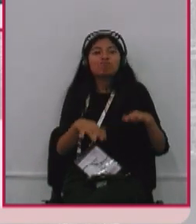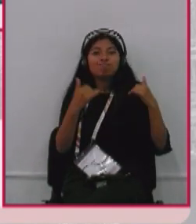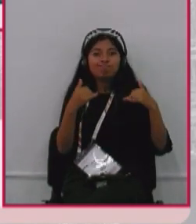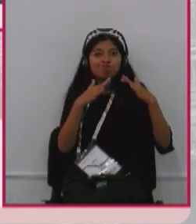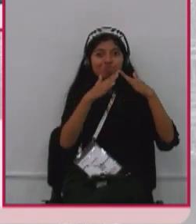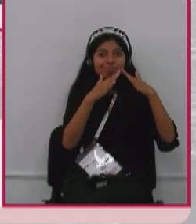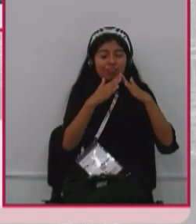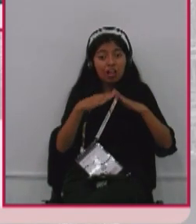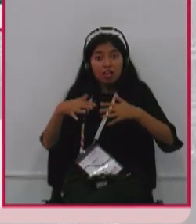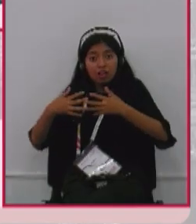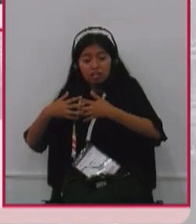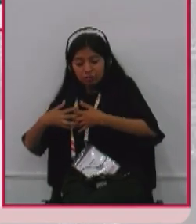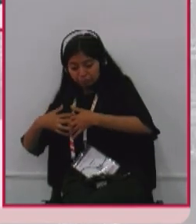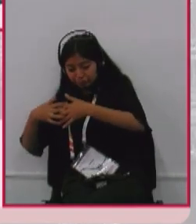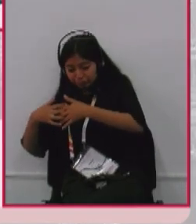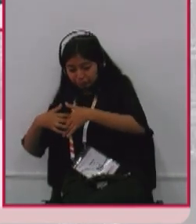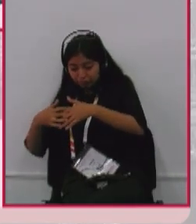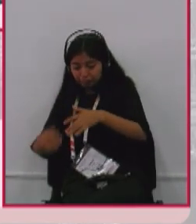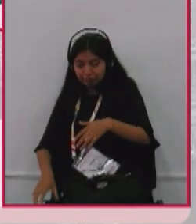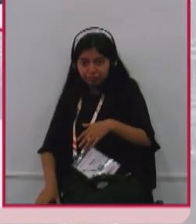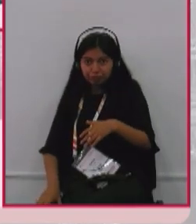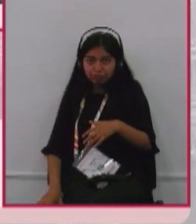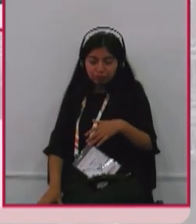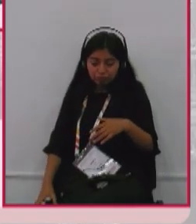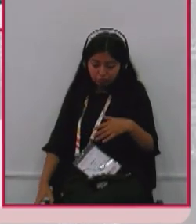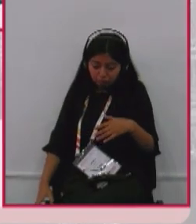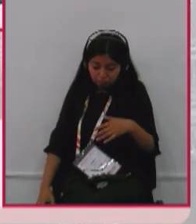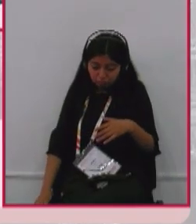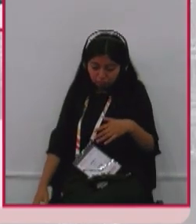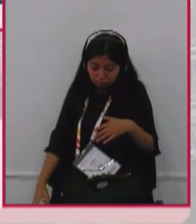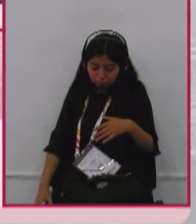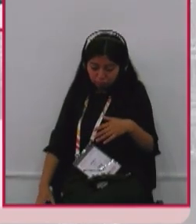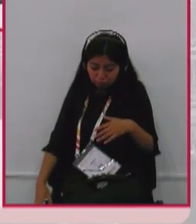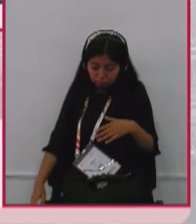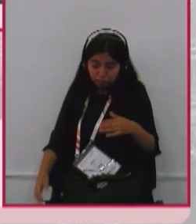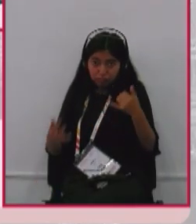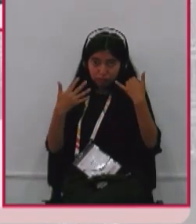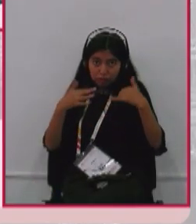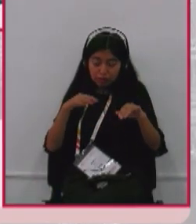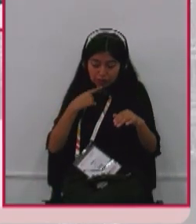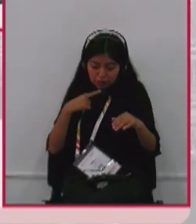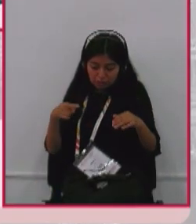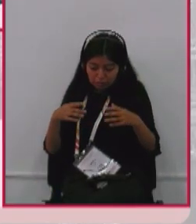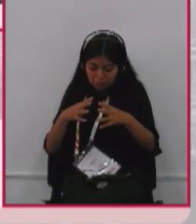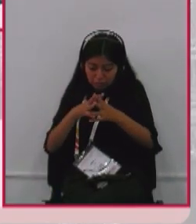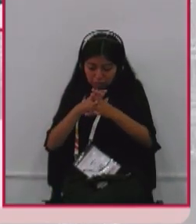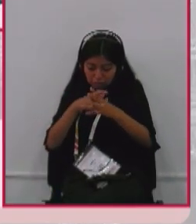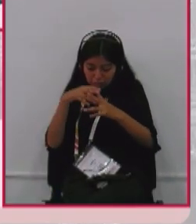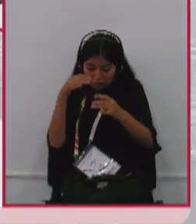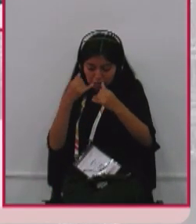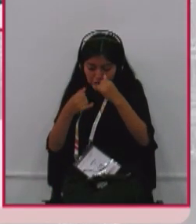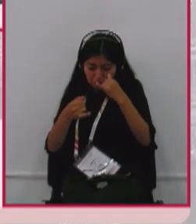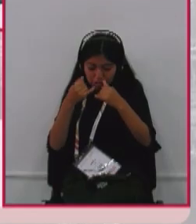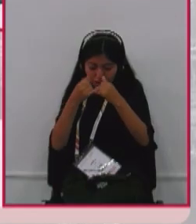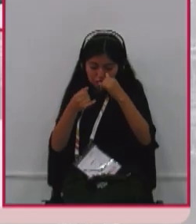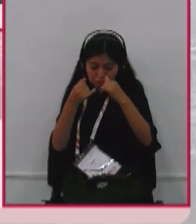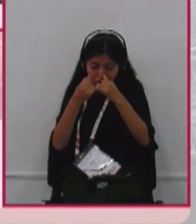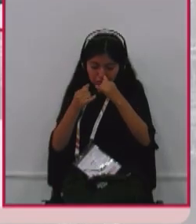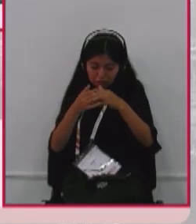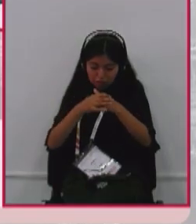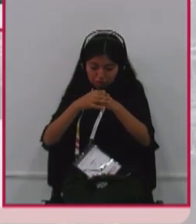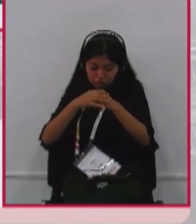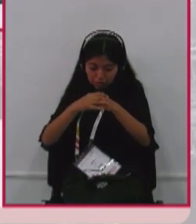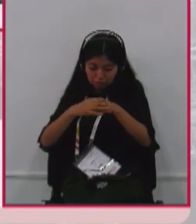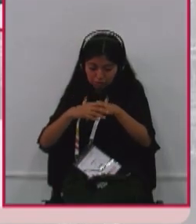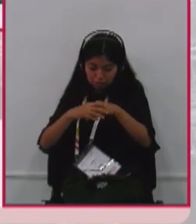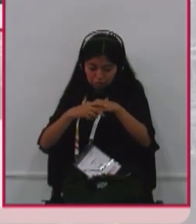La empresa ya se hablaba en Yanacocha que ya se acaba el minado, ¿no? Estábamos terminando el minado. Se